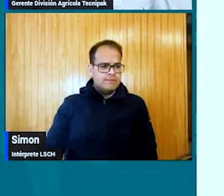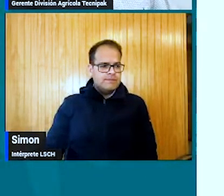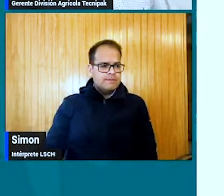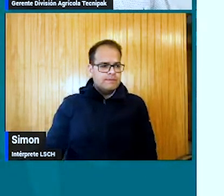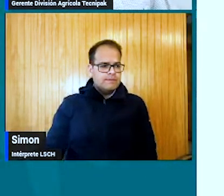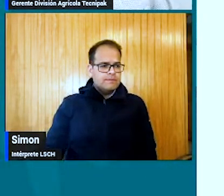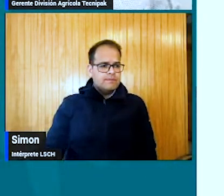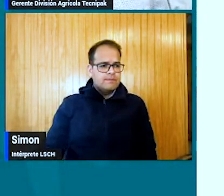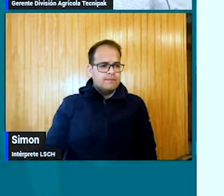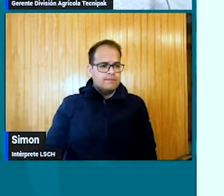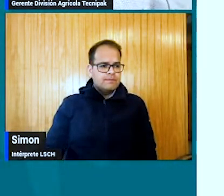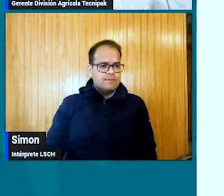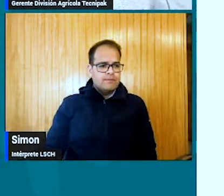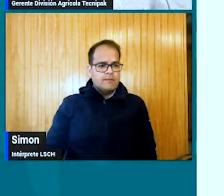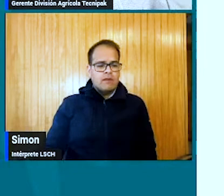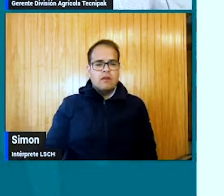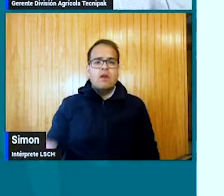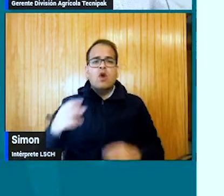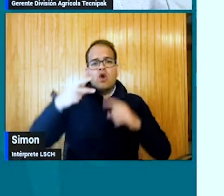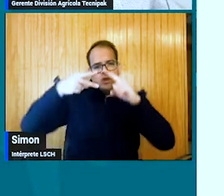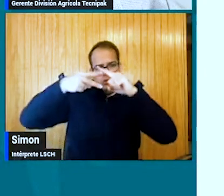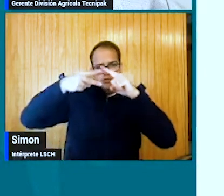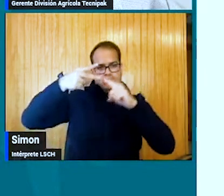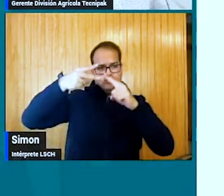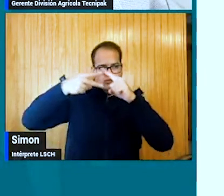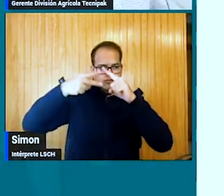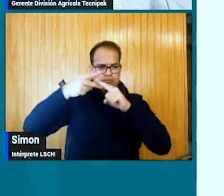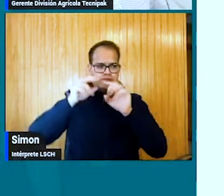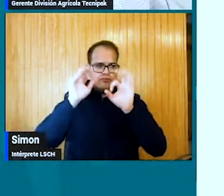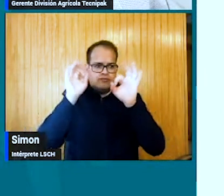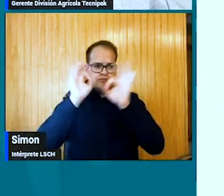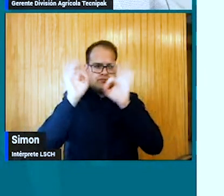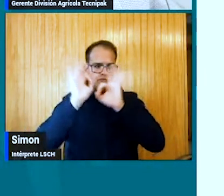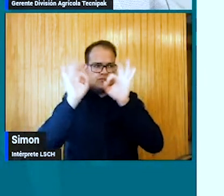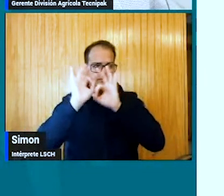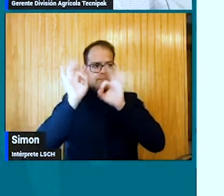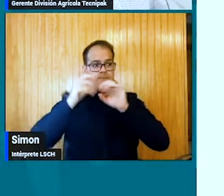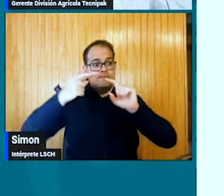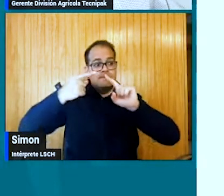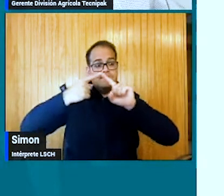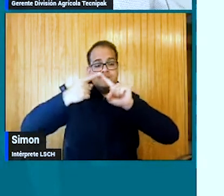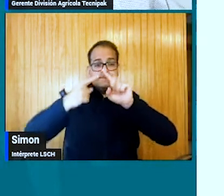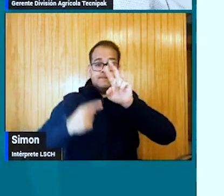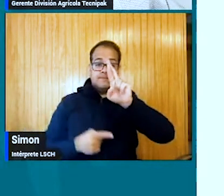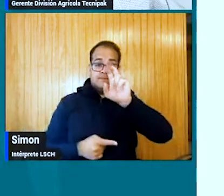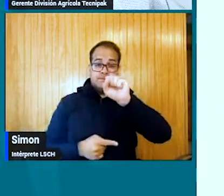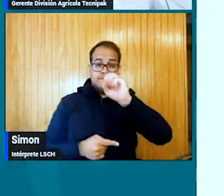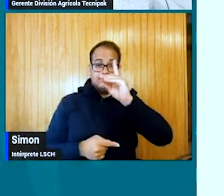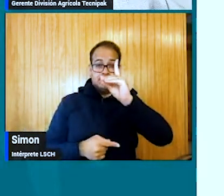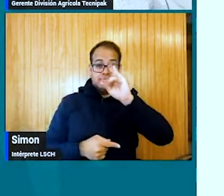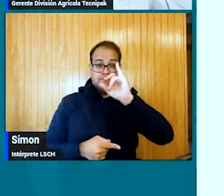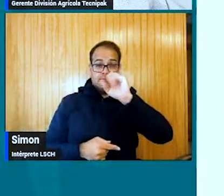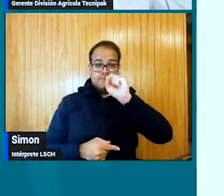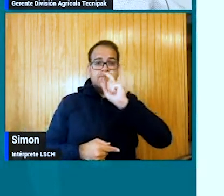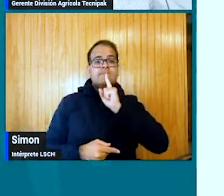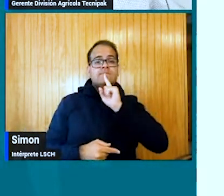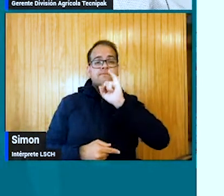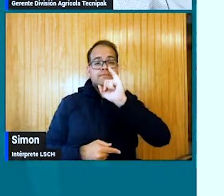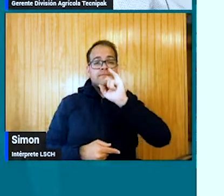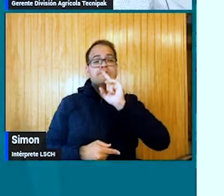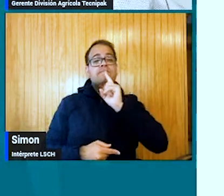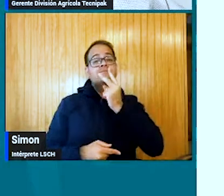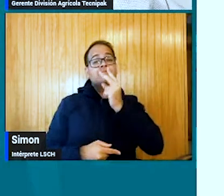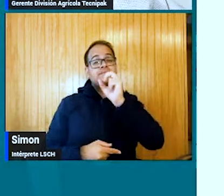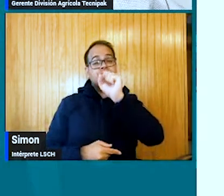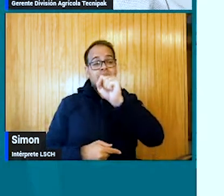Hay dos tipos de helada. La helada radiativa, como su nombre lo dice,